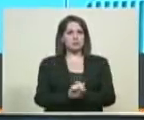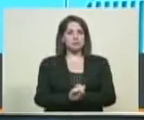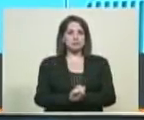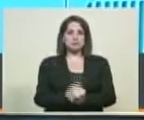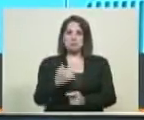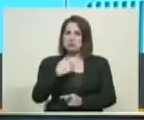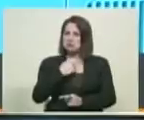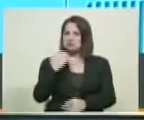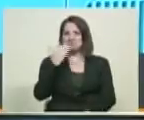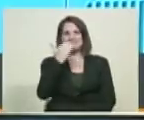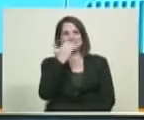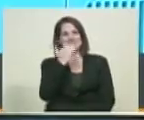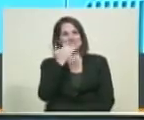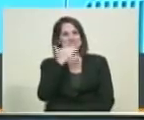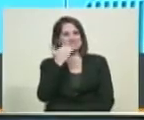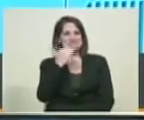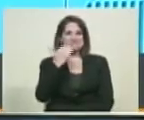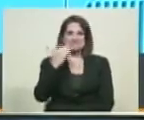risa cuando